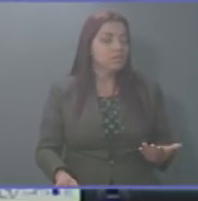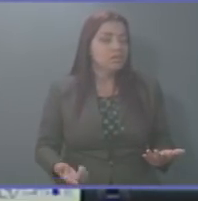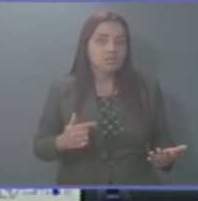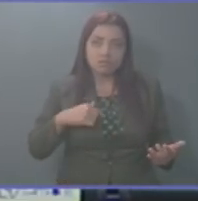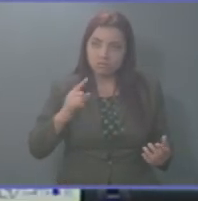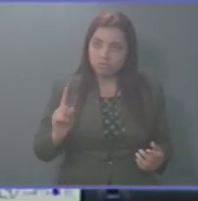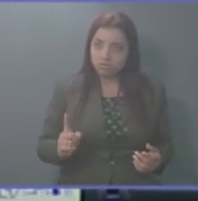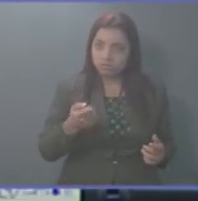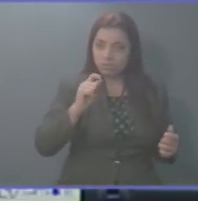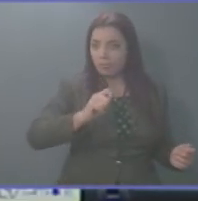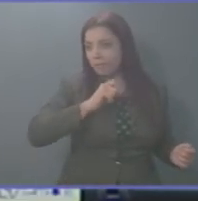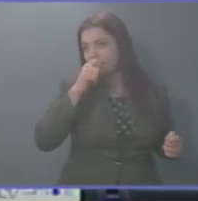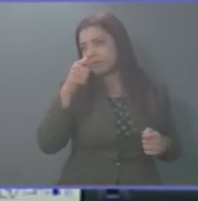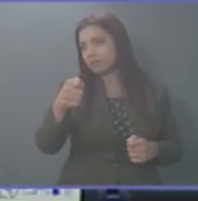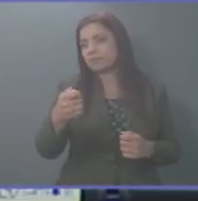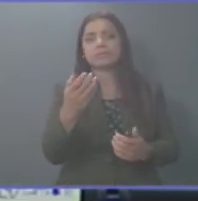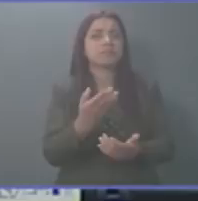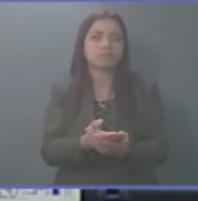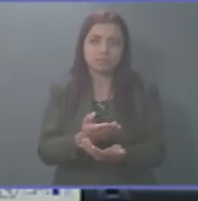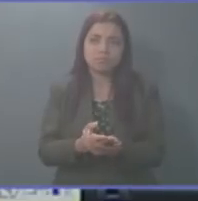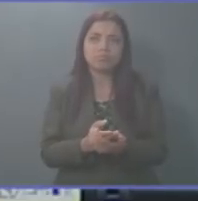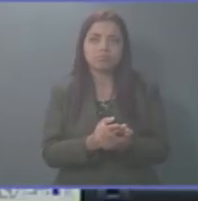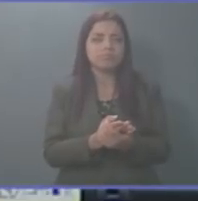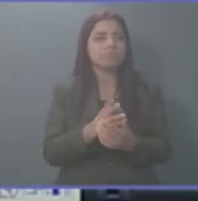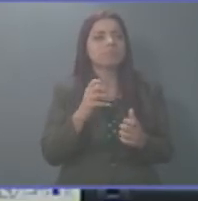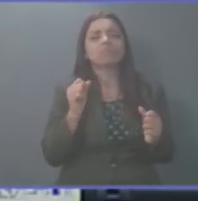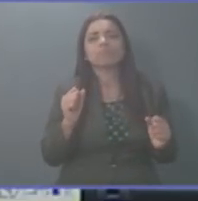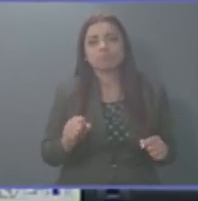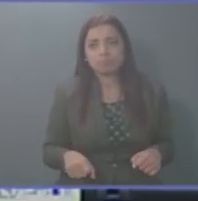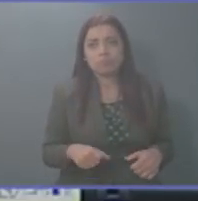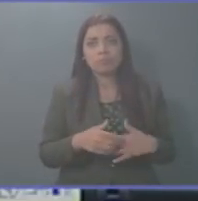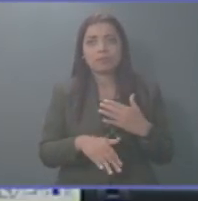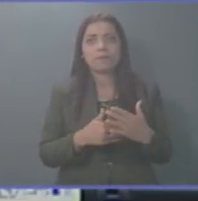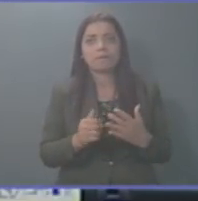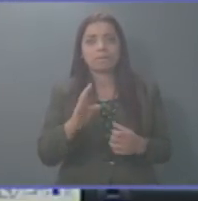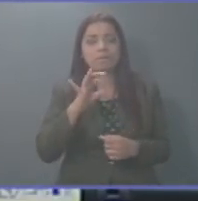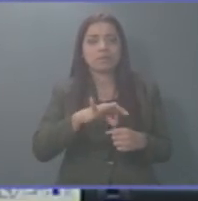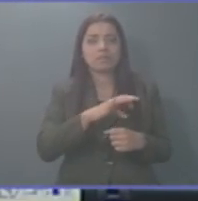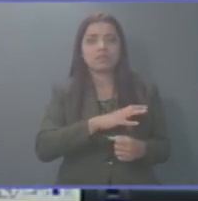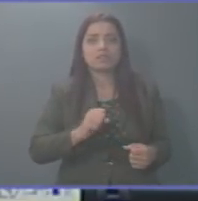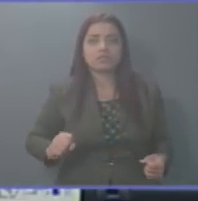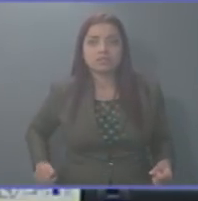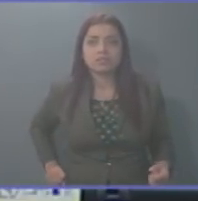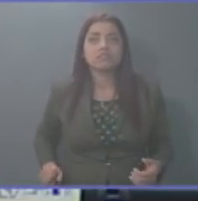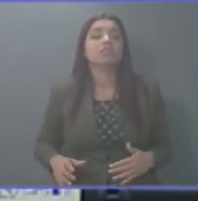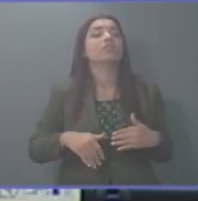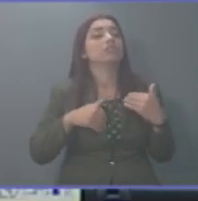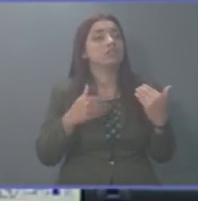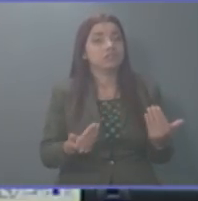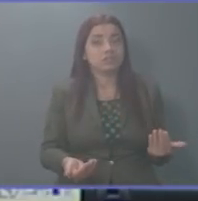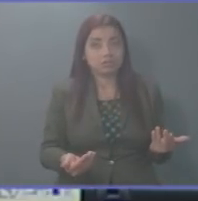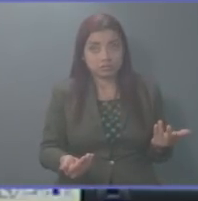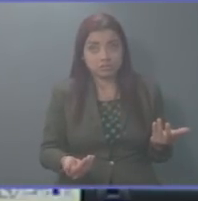mocionantes de una propuesta que va más allá de permitirle votar al salvadoreño en el exterior, repito,